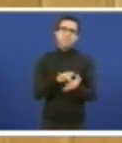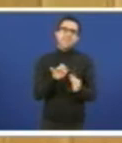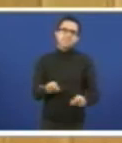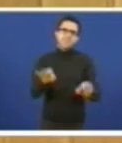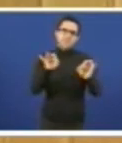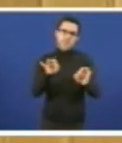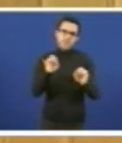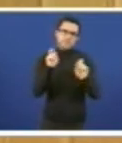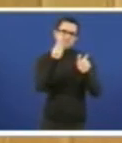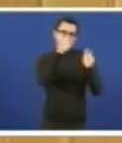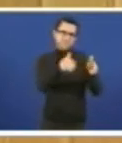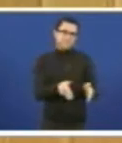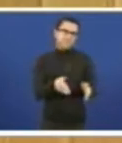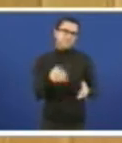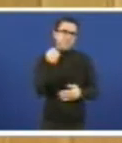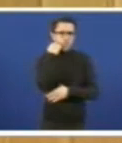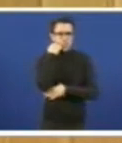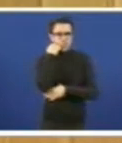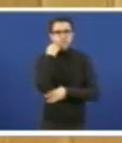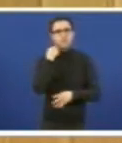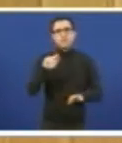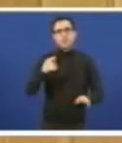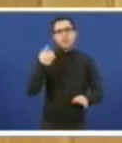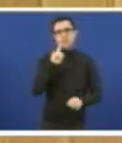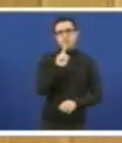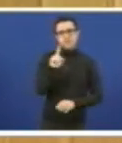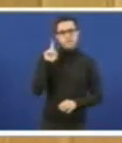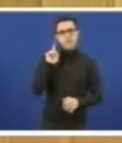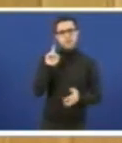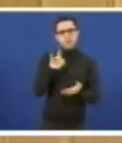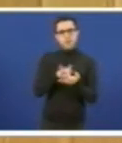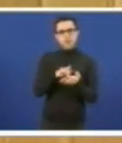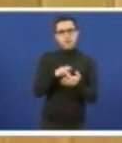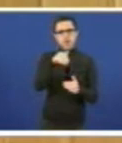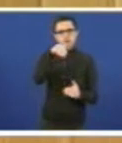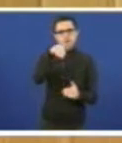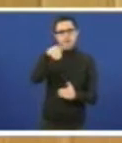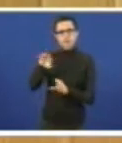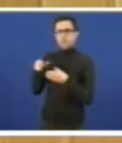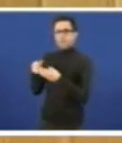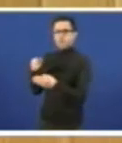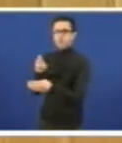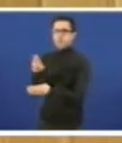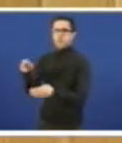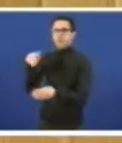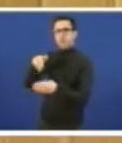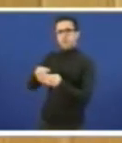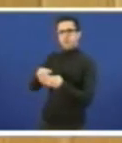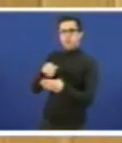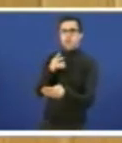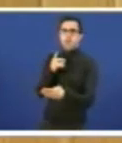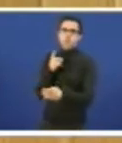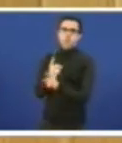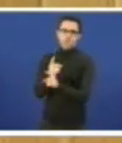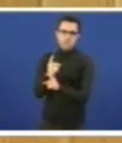Rosalía. O ano anterior se votou en contra desta proposición, o Partido Popular votou en contra desta proposición non de lei, pero agardando